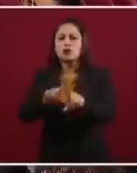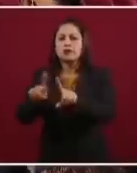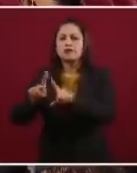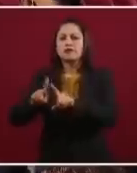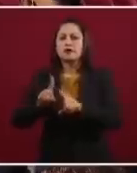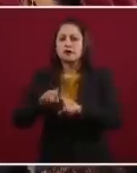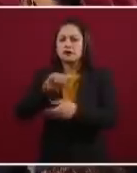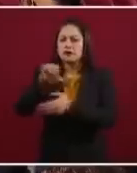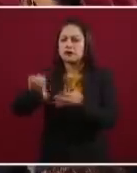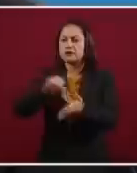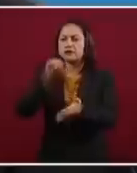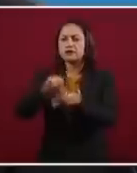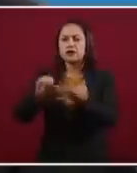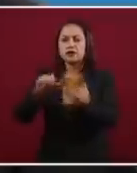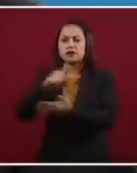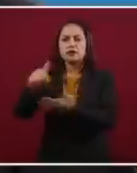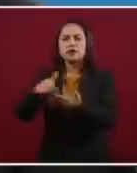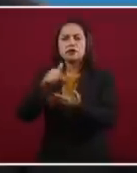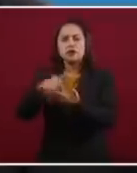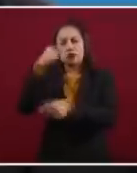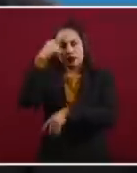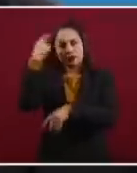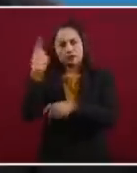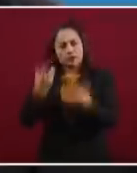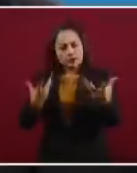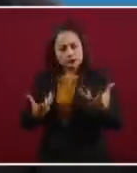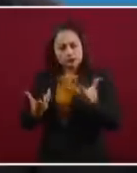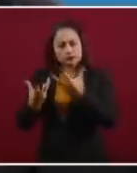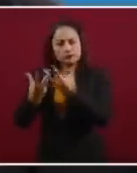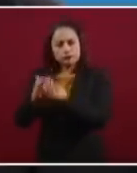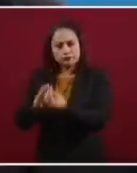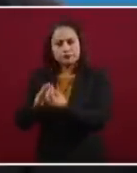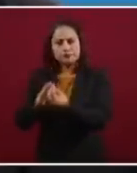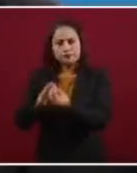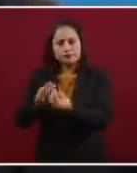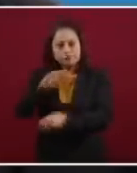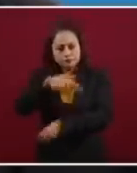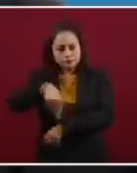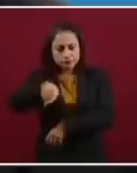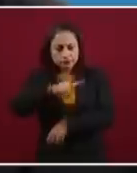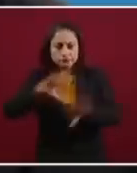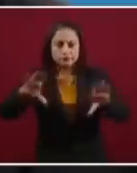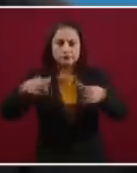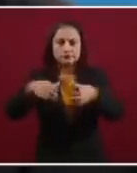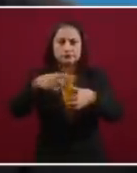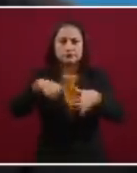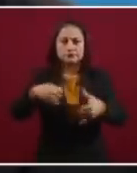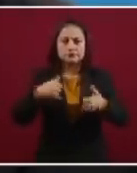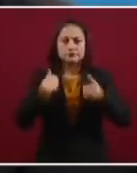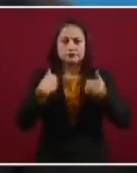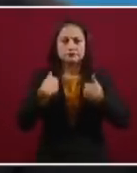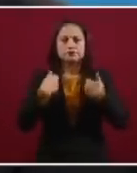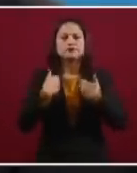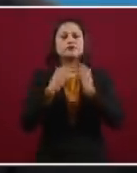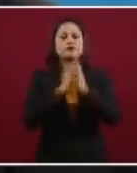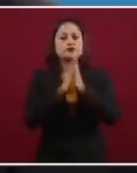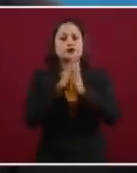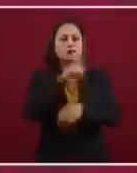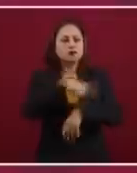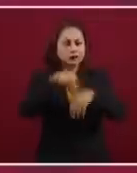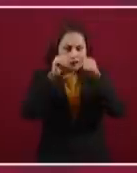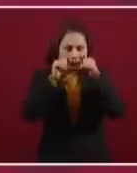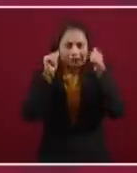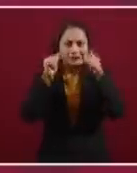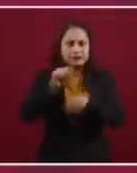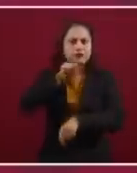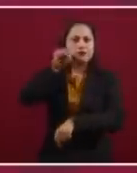es un punto de referencia de acercamiento de la comunidad y de ustedes jóvenes que sepan que allí hay un espacio donde